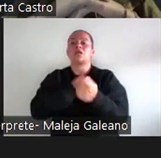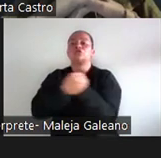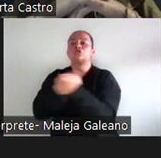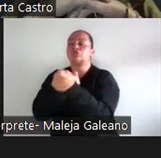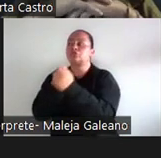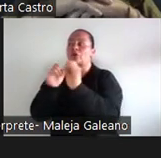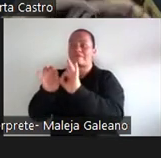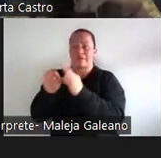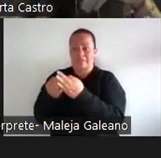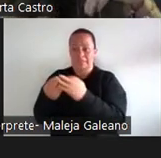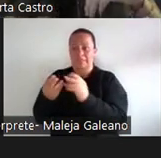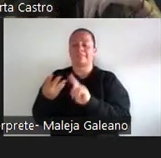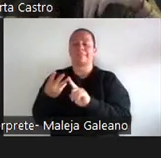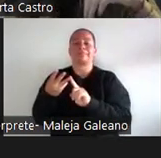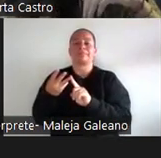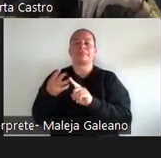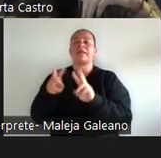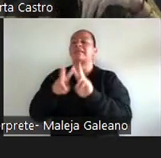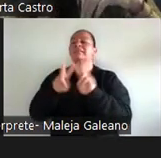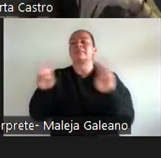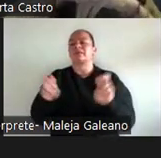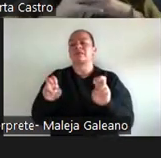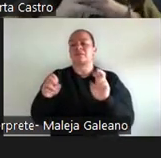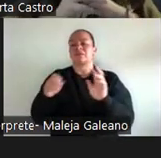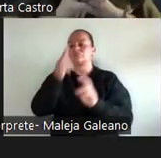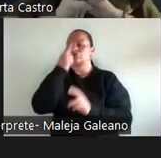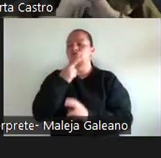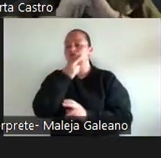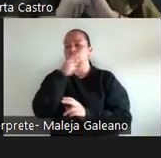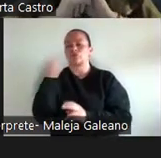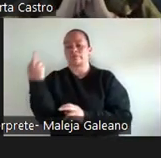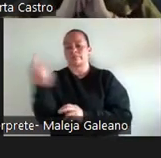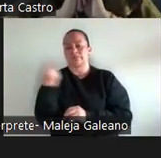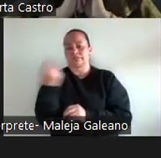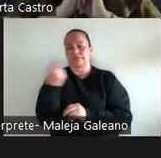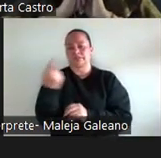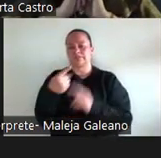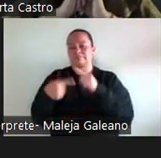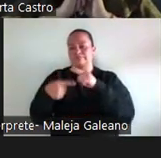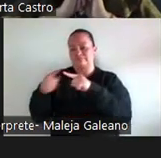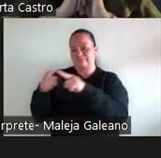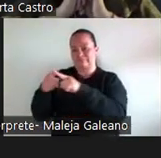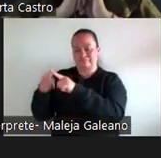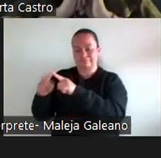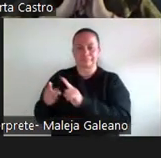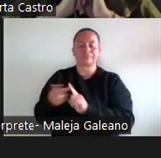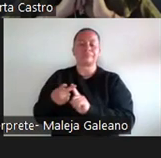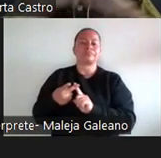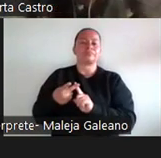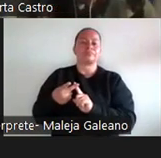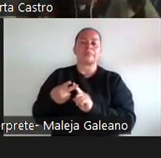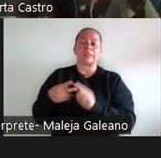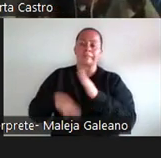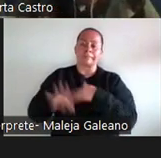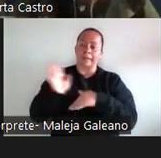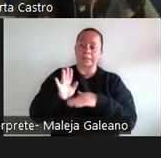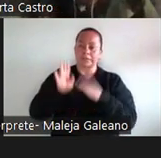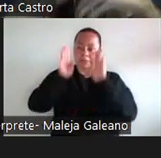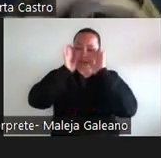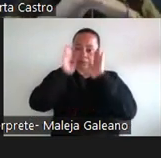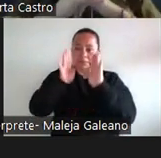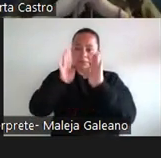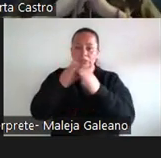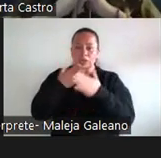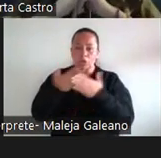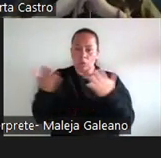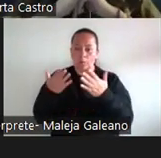lo pone como un tema de compromiso que lo repite varias veces y lo que más pues llama la atención o como que